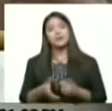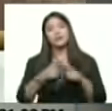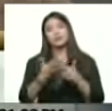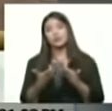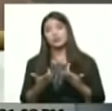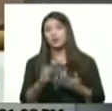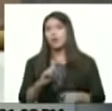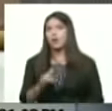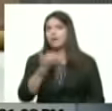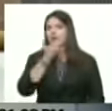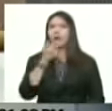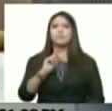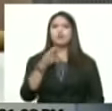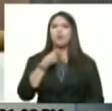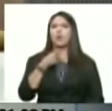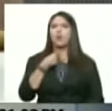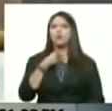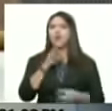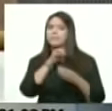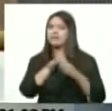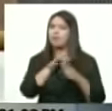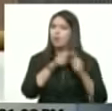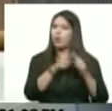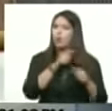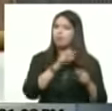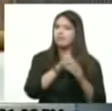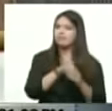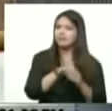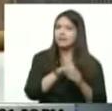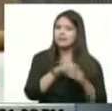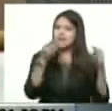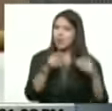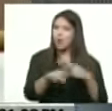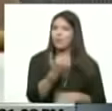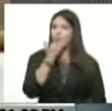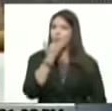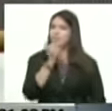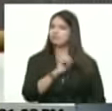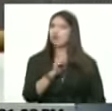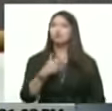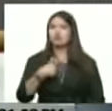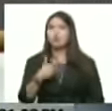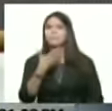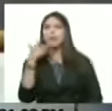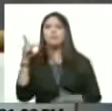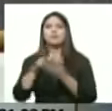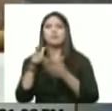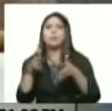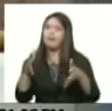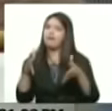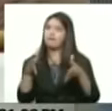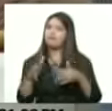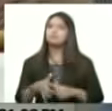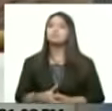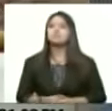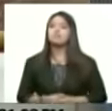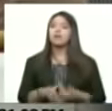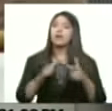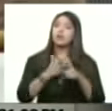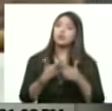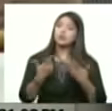podemos fracasar. A mí no me gusta meterme en cosas en las que vamos a fracasar. Y a mí, yo juego para ganar, como dicen, ¿no?